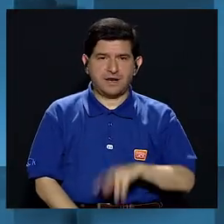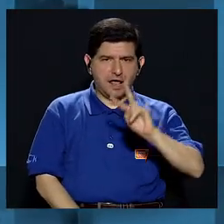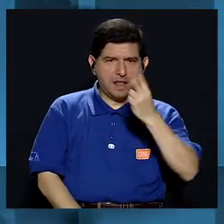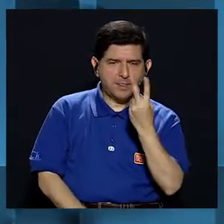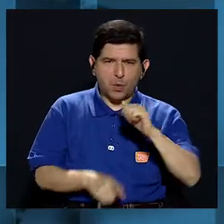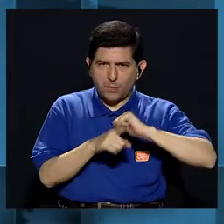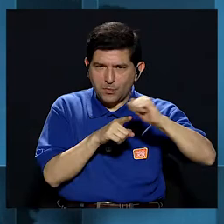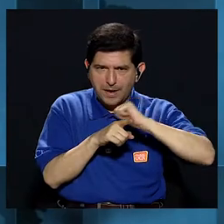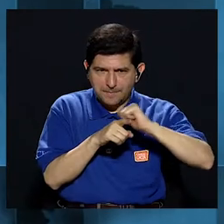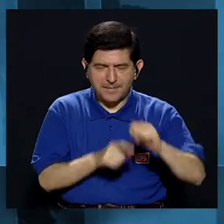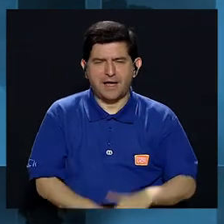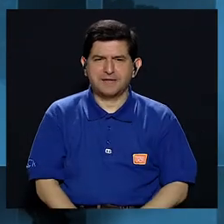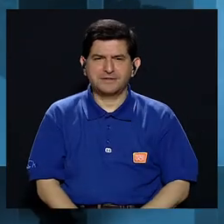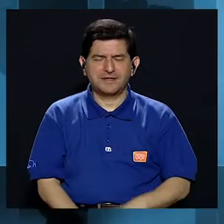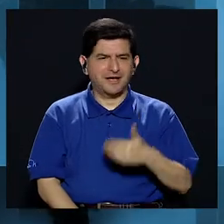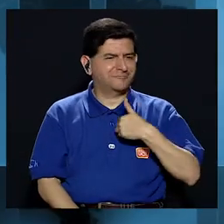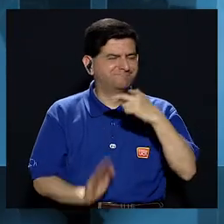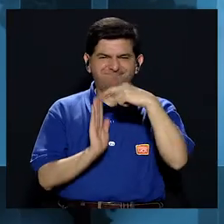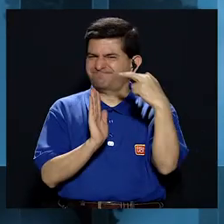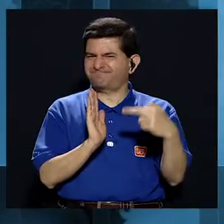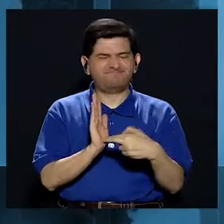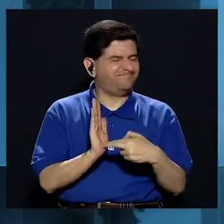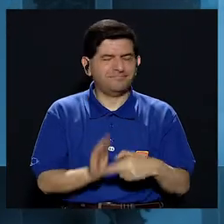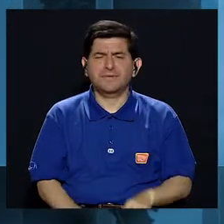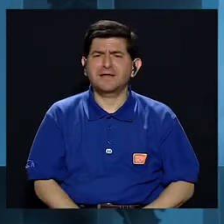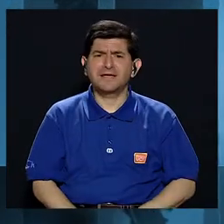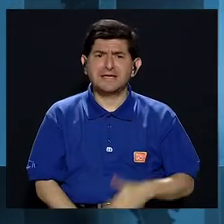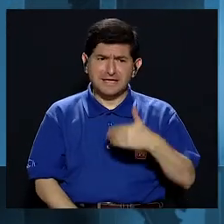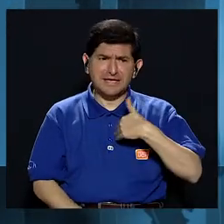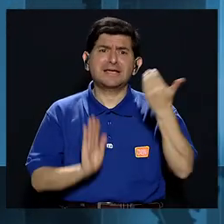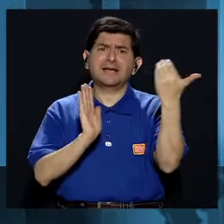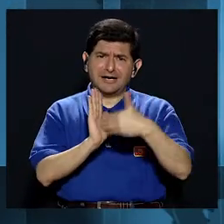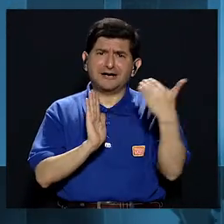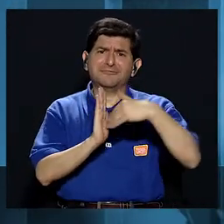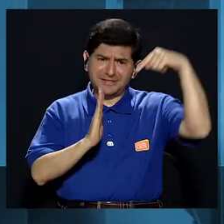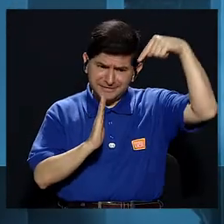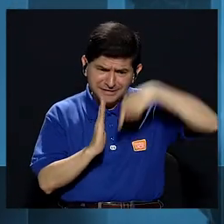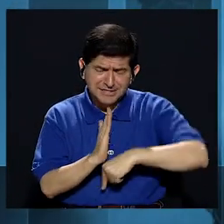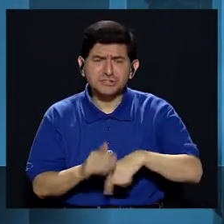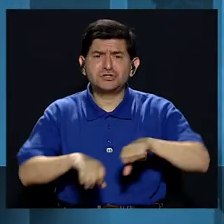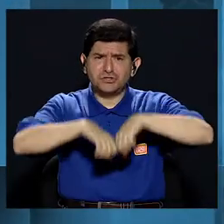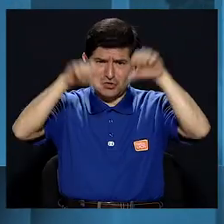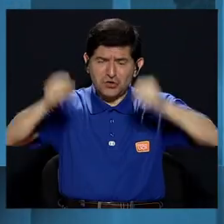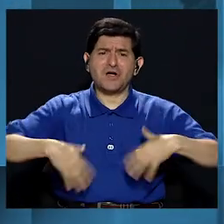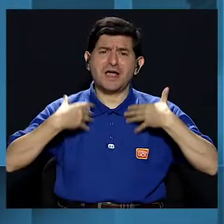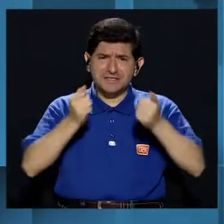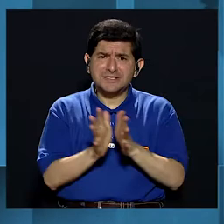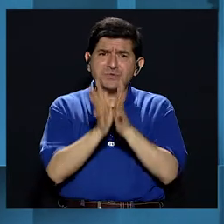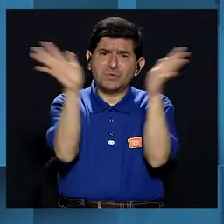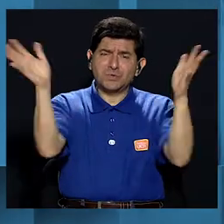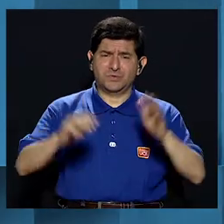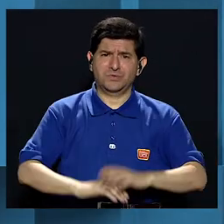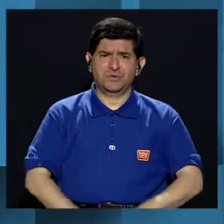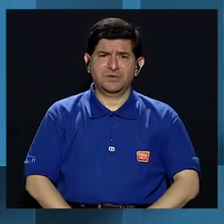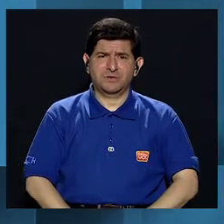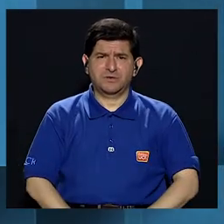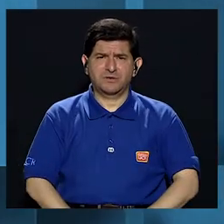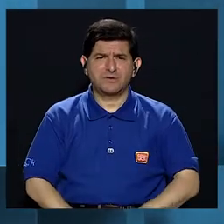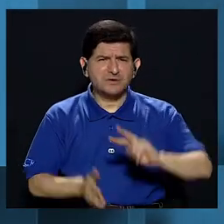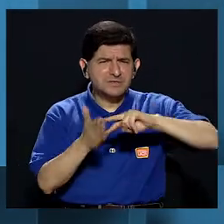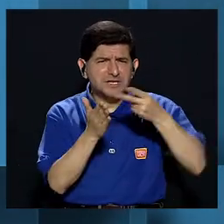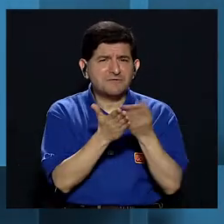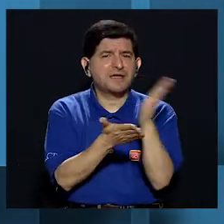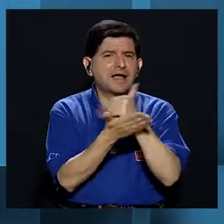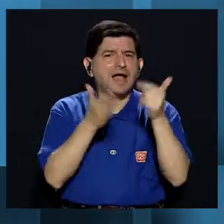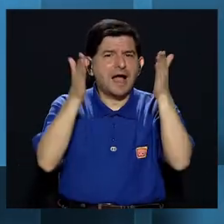doble práctica carece de regulación y tiene una seria afectación para nuestro sistema de salud público. Hablamos de